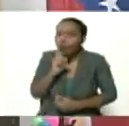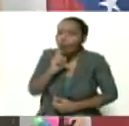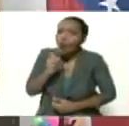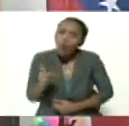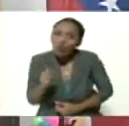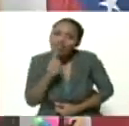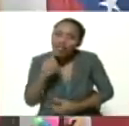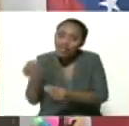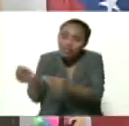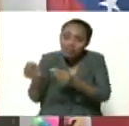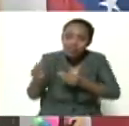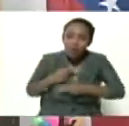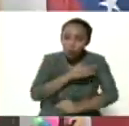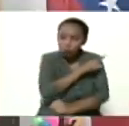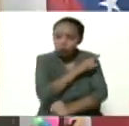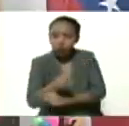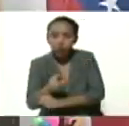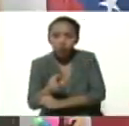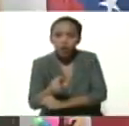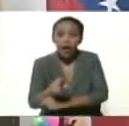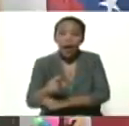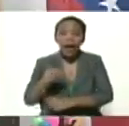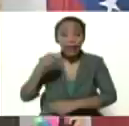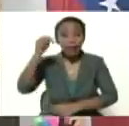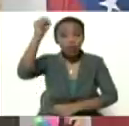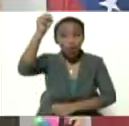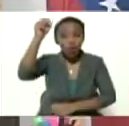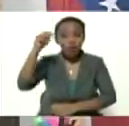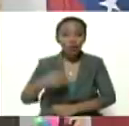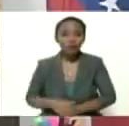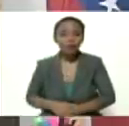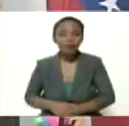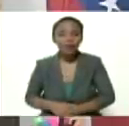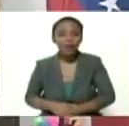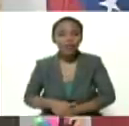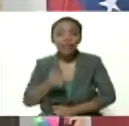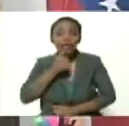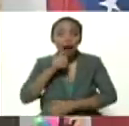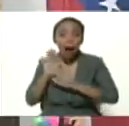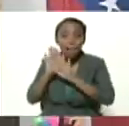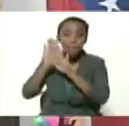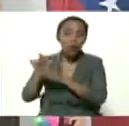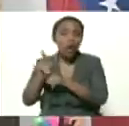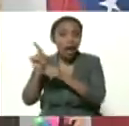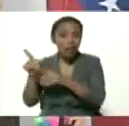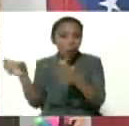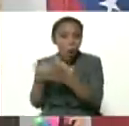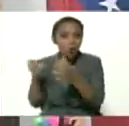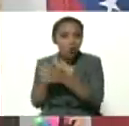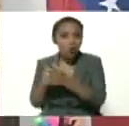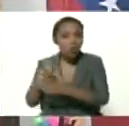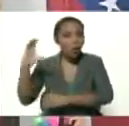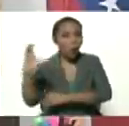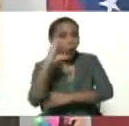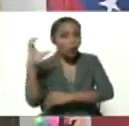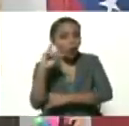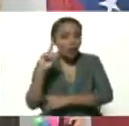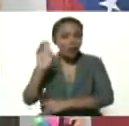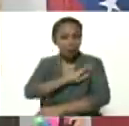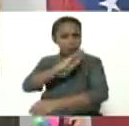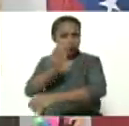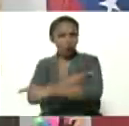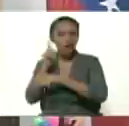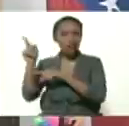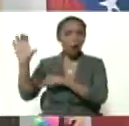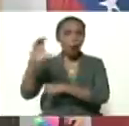quienes dan las órdenes en el norte y quienes apoyan a estos grupos desde Colombia, desde el poder en